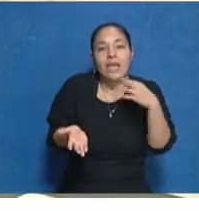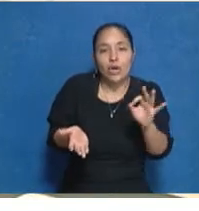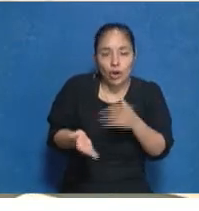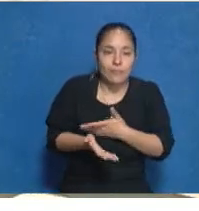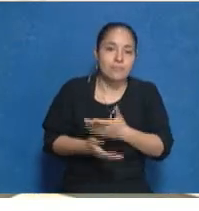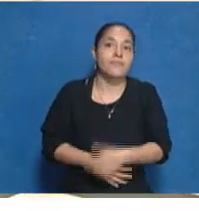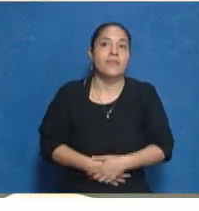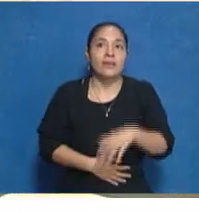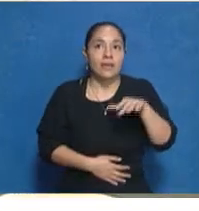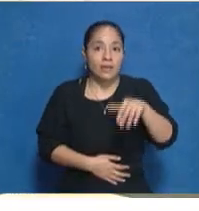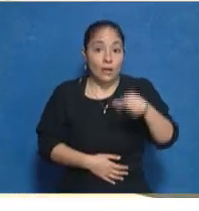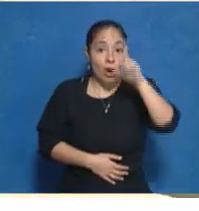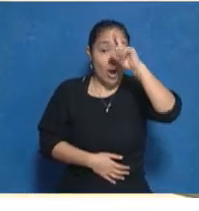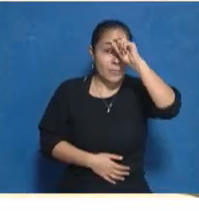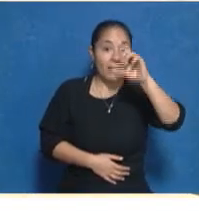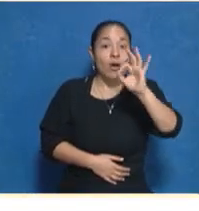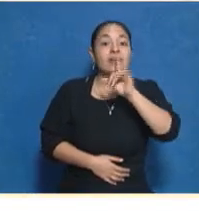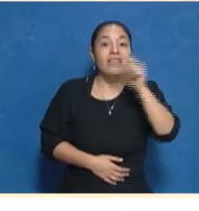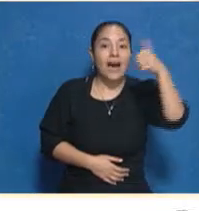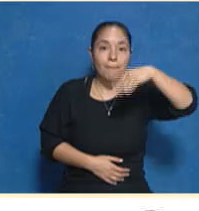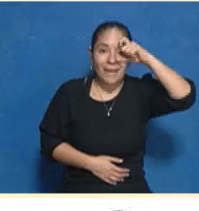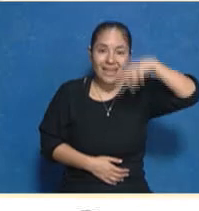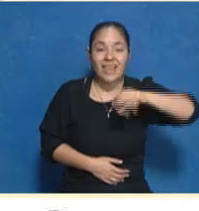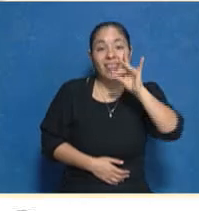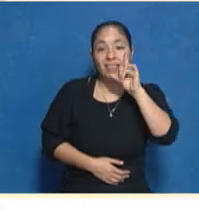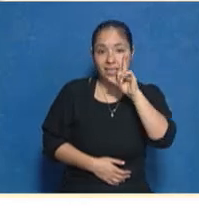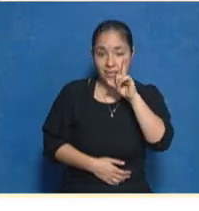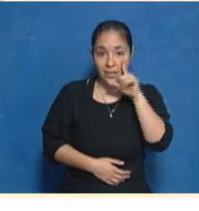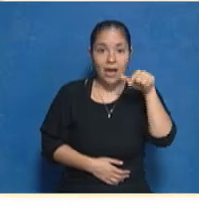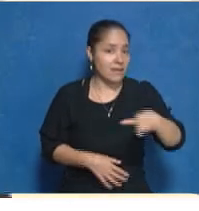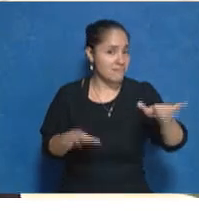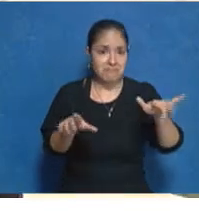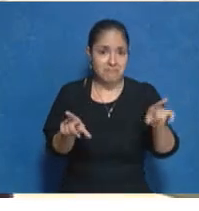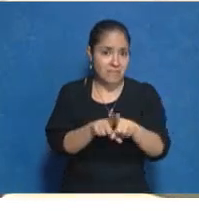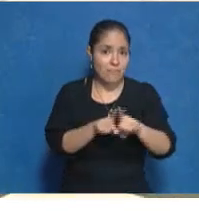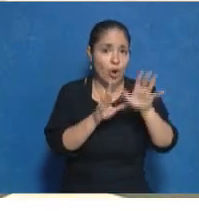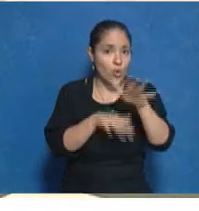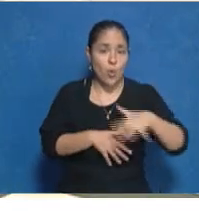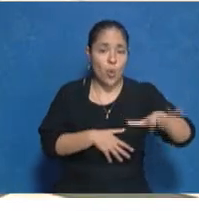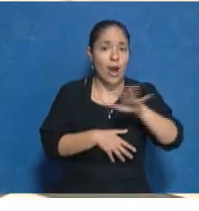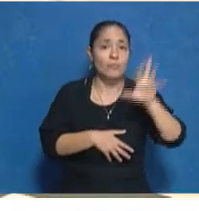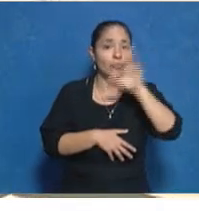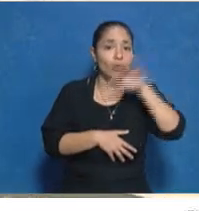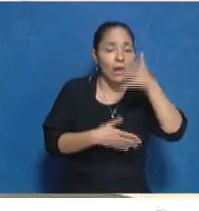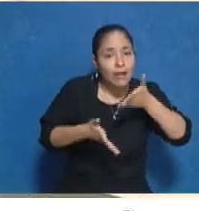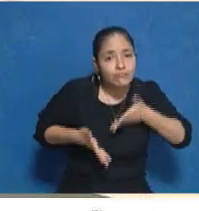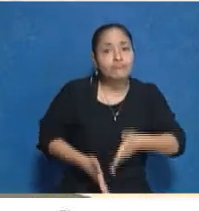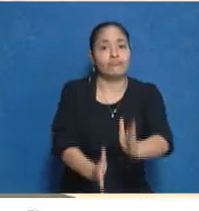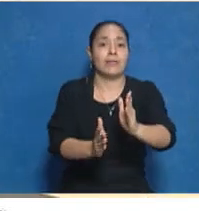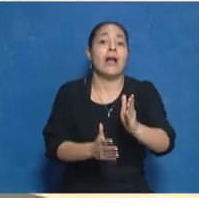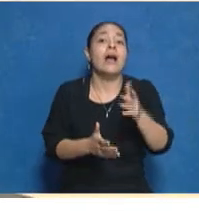Esto ocurre en el sanatorio Otamendi, es el lugar en el que dio a luz Fabiola, ya se va de alta y bueno,